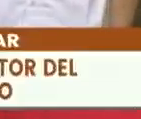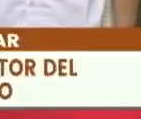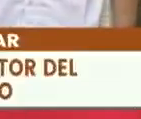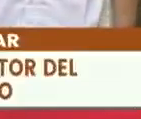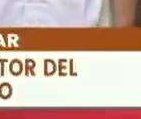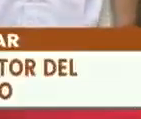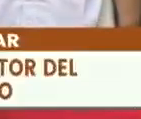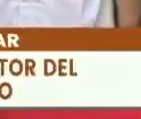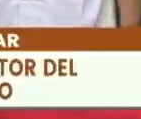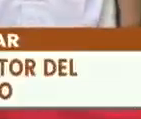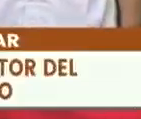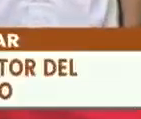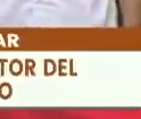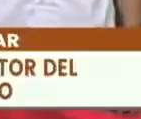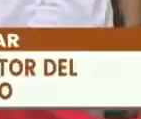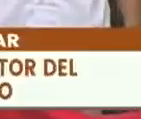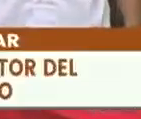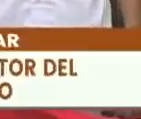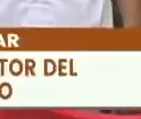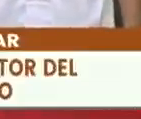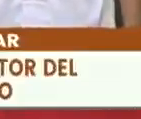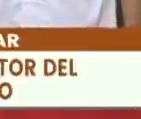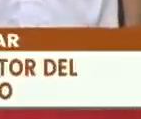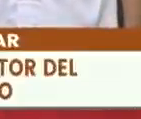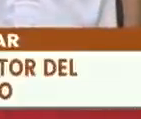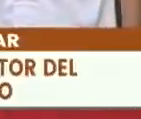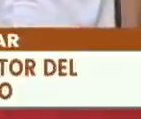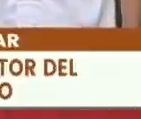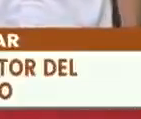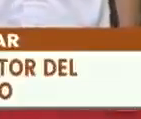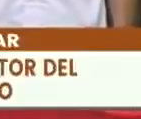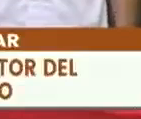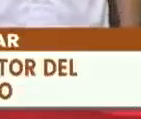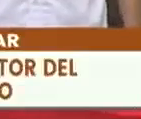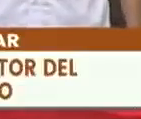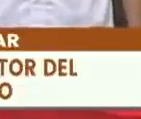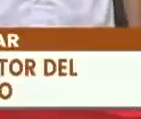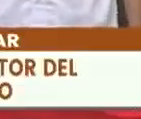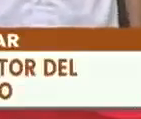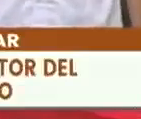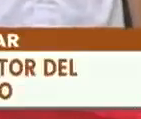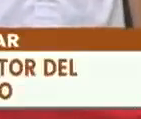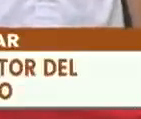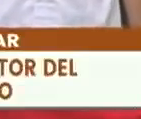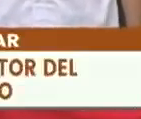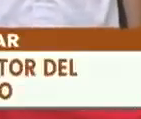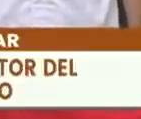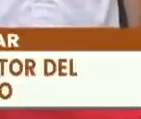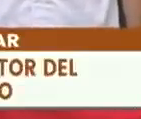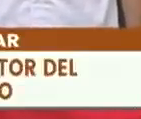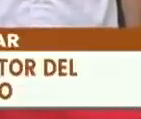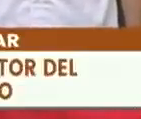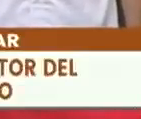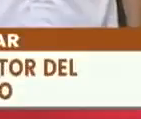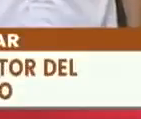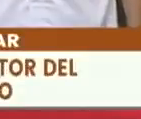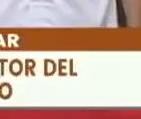Saludos, hermano gobernador, alcaldesa, alcalde. No hay ningún otro alcalde aquí, ¿verdad? ¿Hay alguno que no sea de Upata